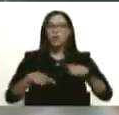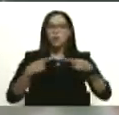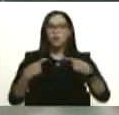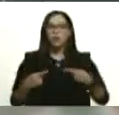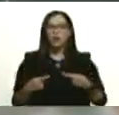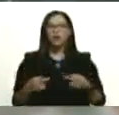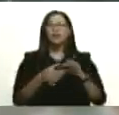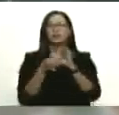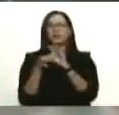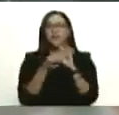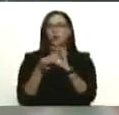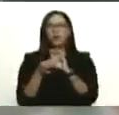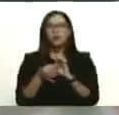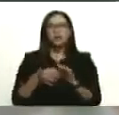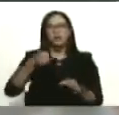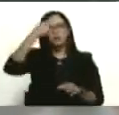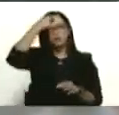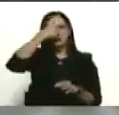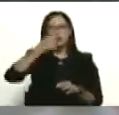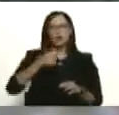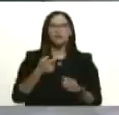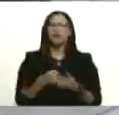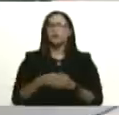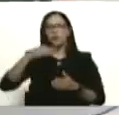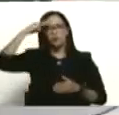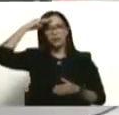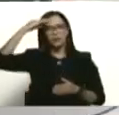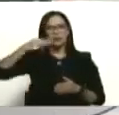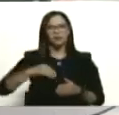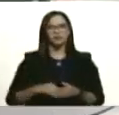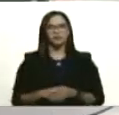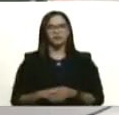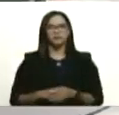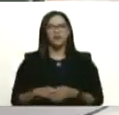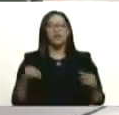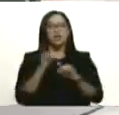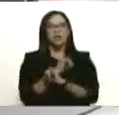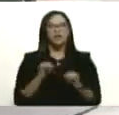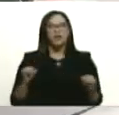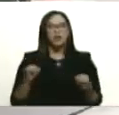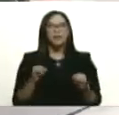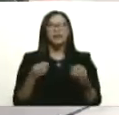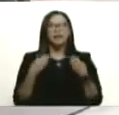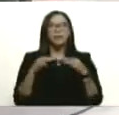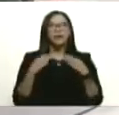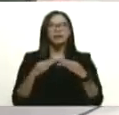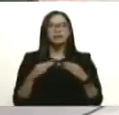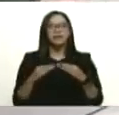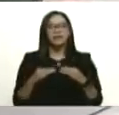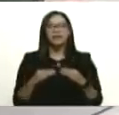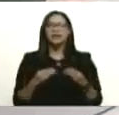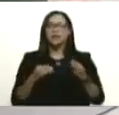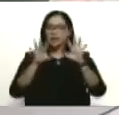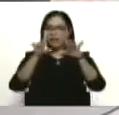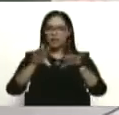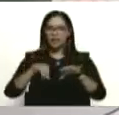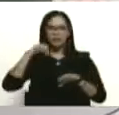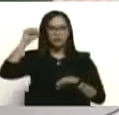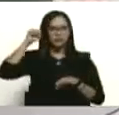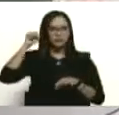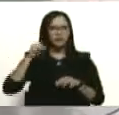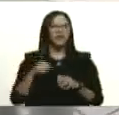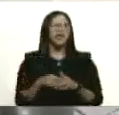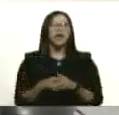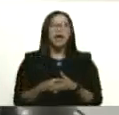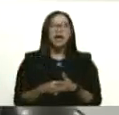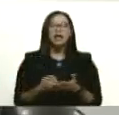en la unidad de ese pueblo con la Fuerza Armada. Y finalmente, ¿qué mensaje le deja este documental, nada más y nada menos